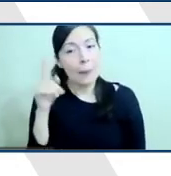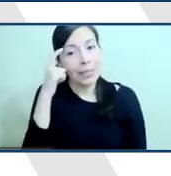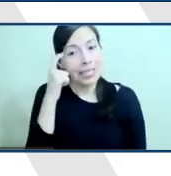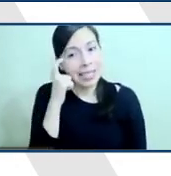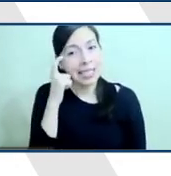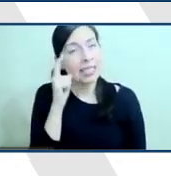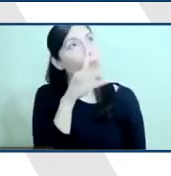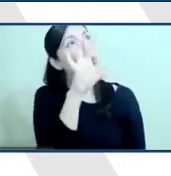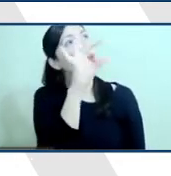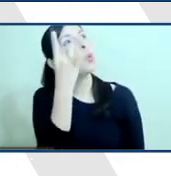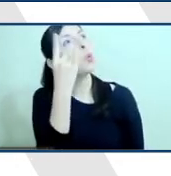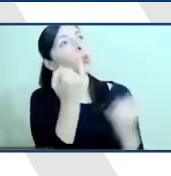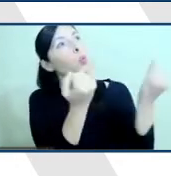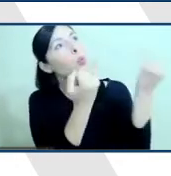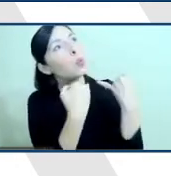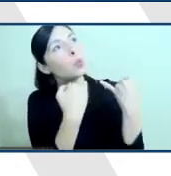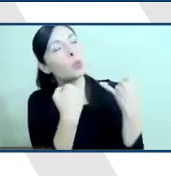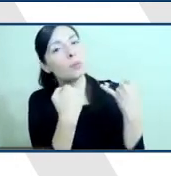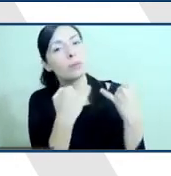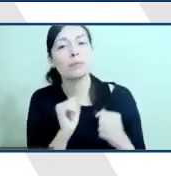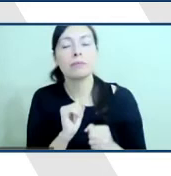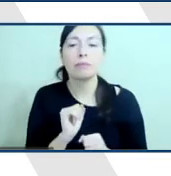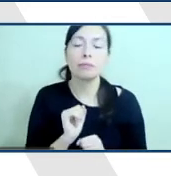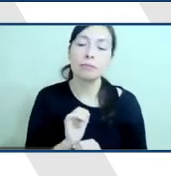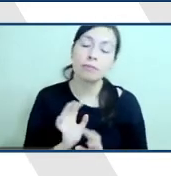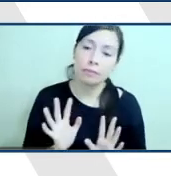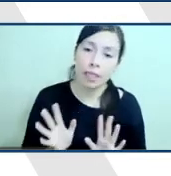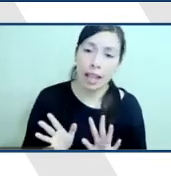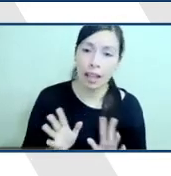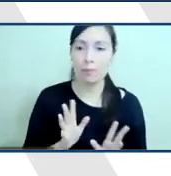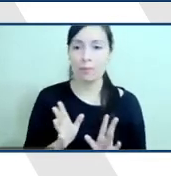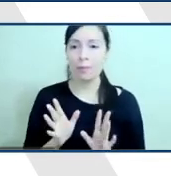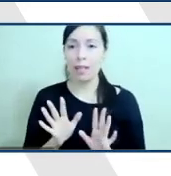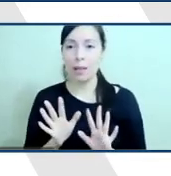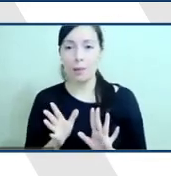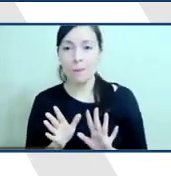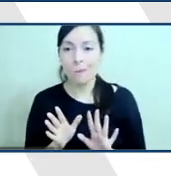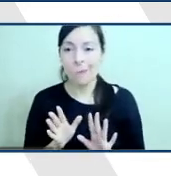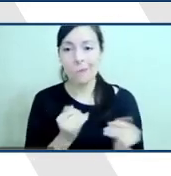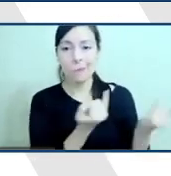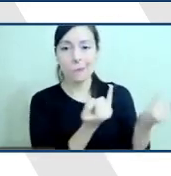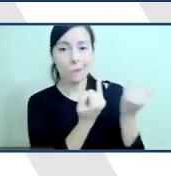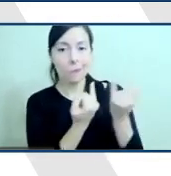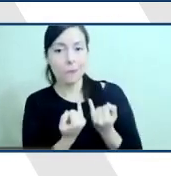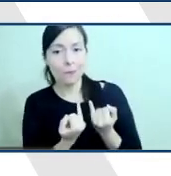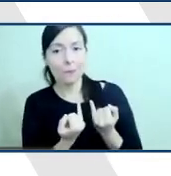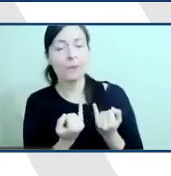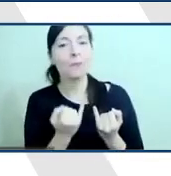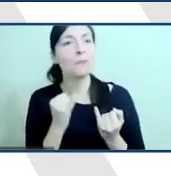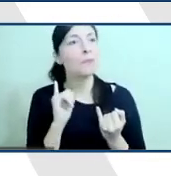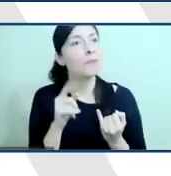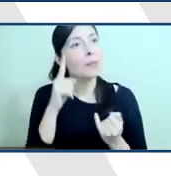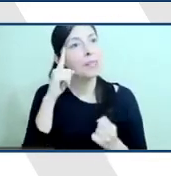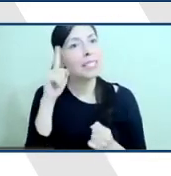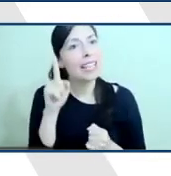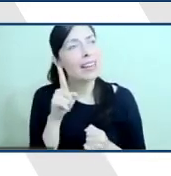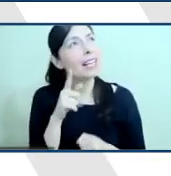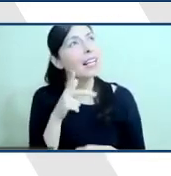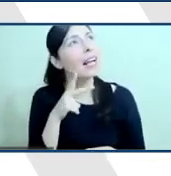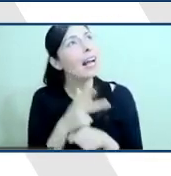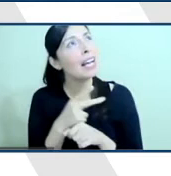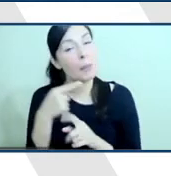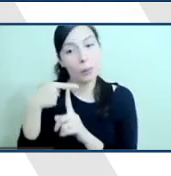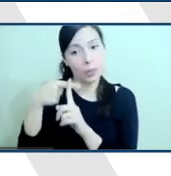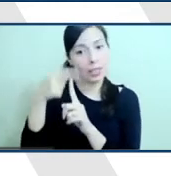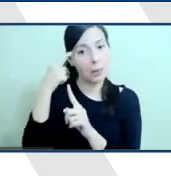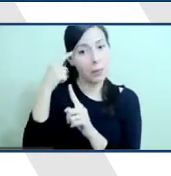solar. Esto, claro, puede haber estado parcialmente influenciado de que partían de un prejuicio positivo